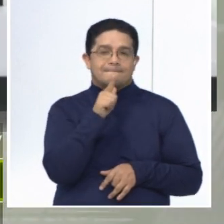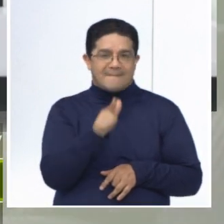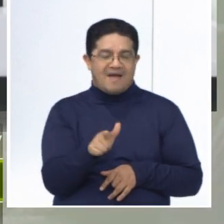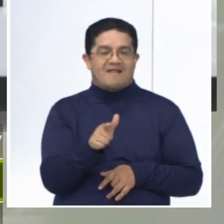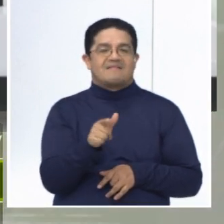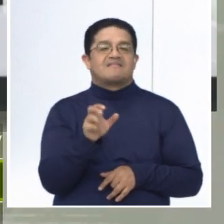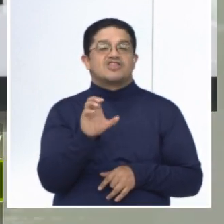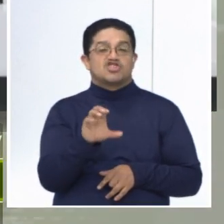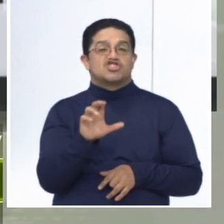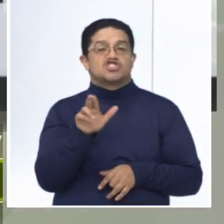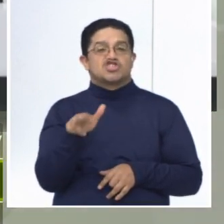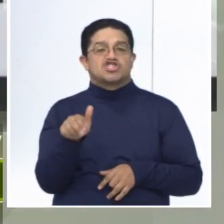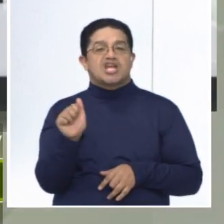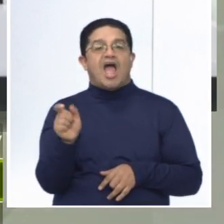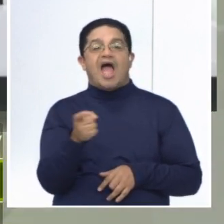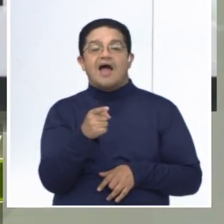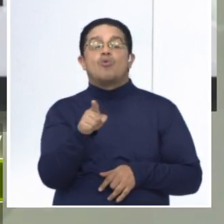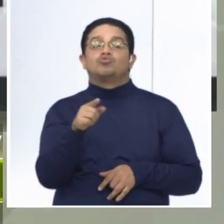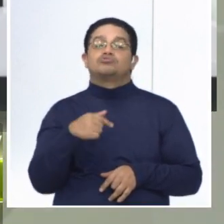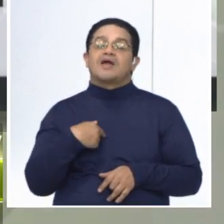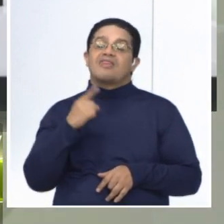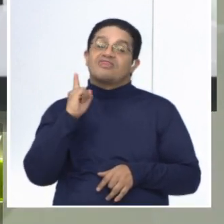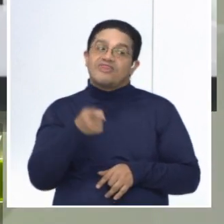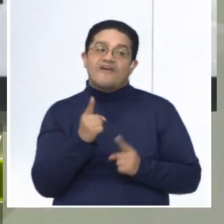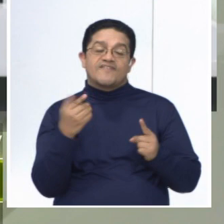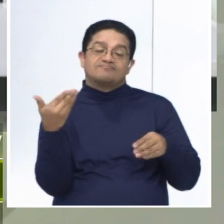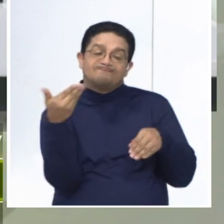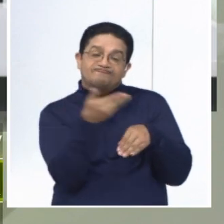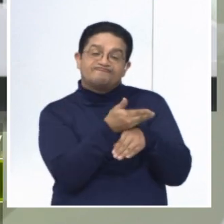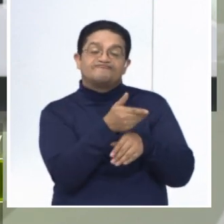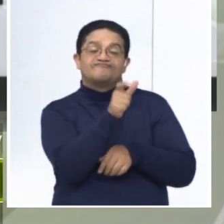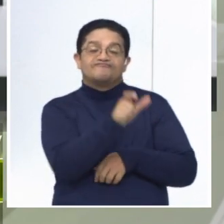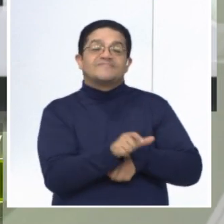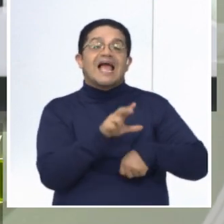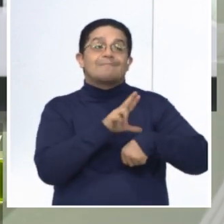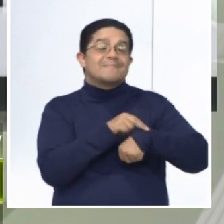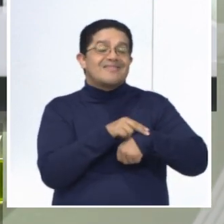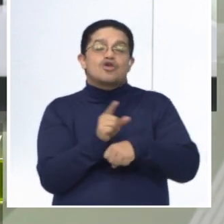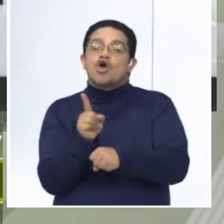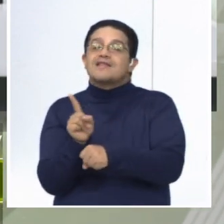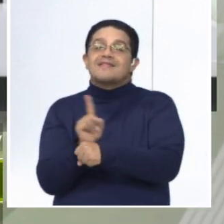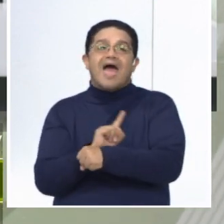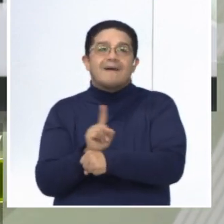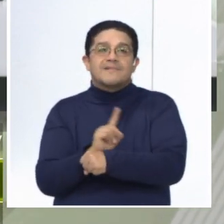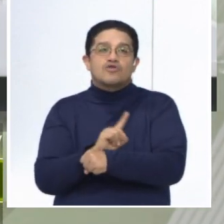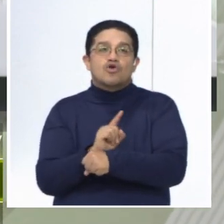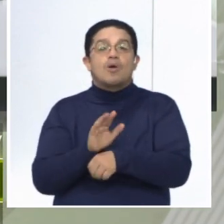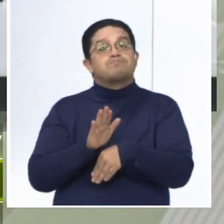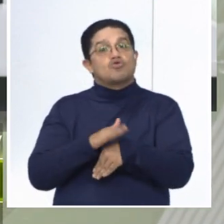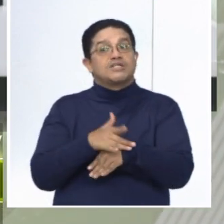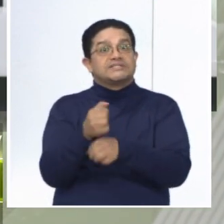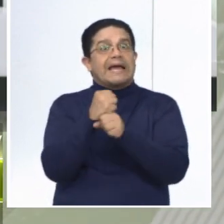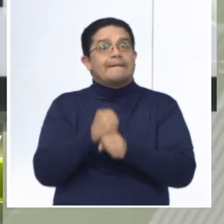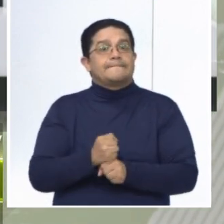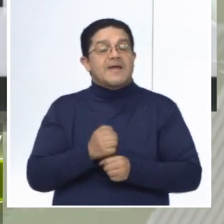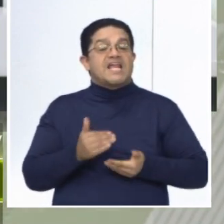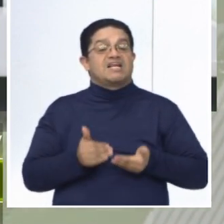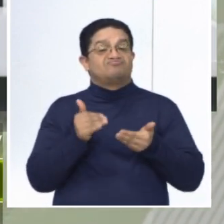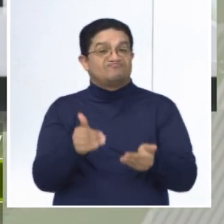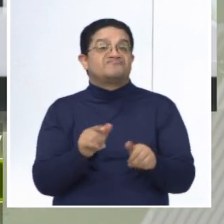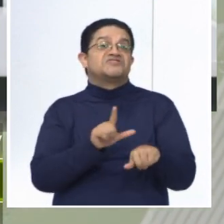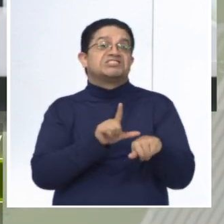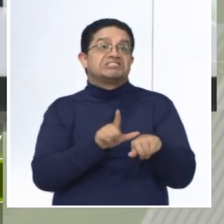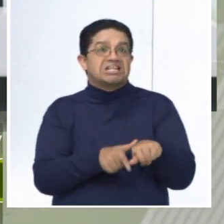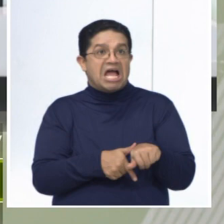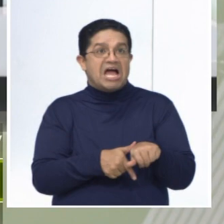cruzi y que eso usted tiene que consultar a su médico inmediatamente porque mientras más rápido se haga el diagnóstico, más rápido se hace